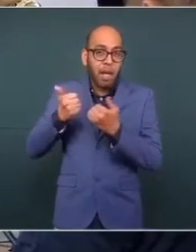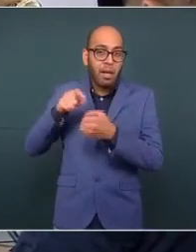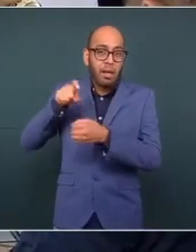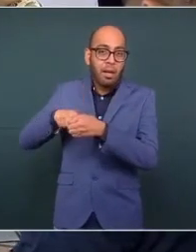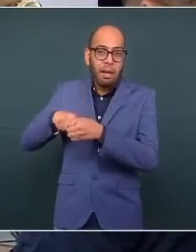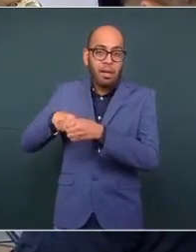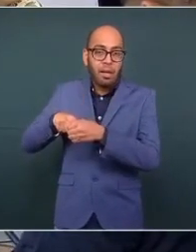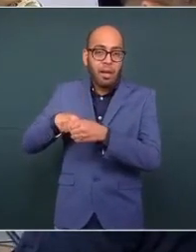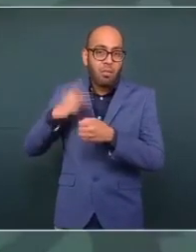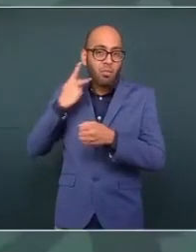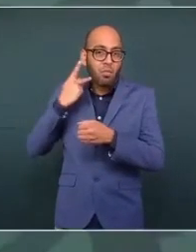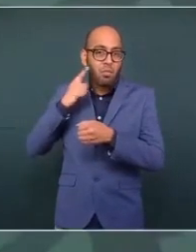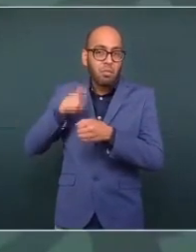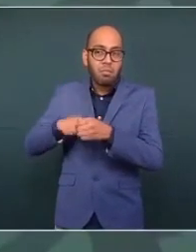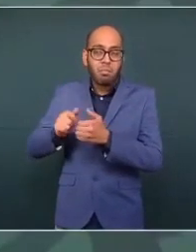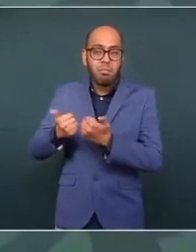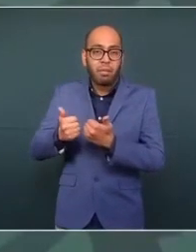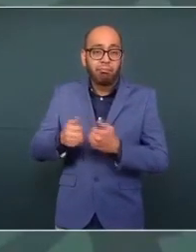doctrinaria.